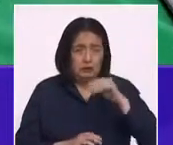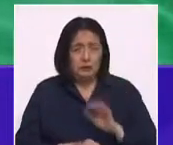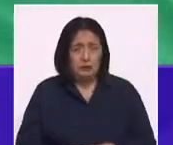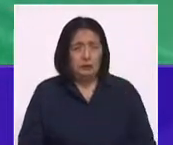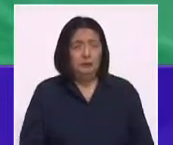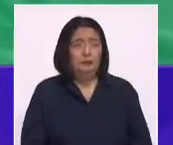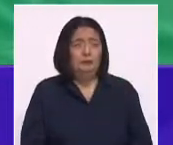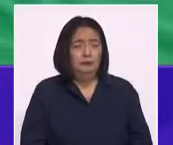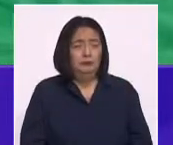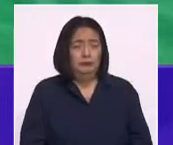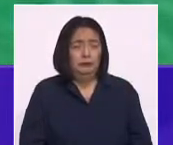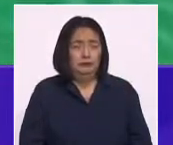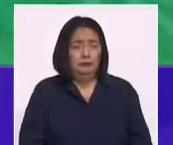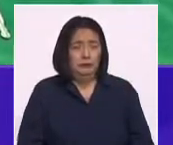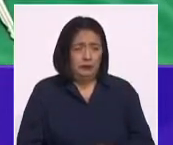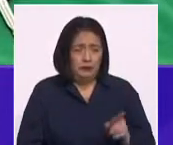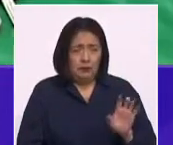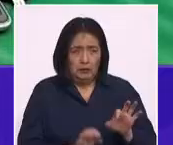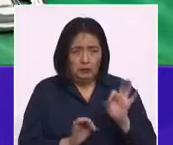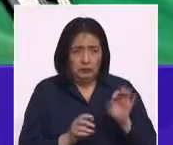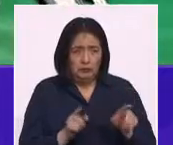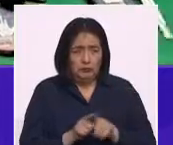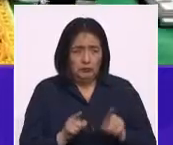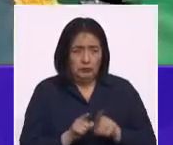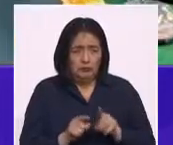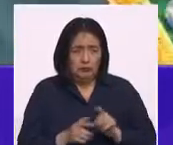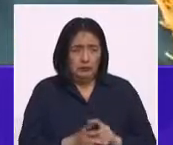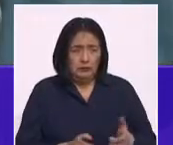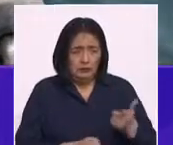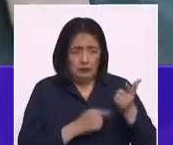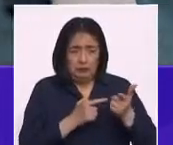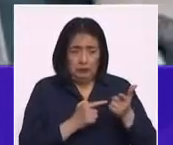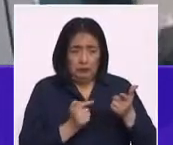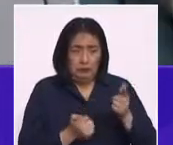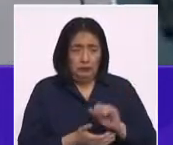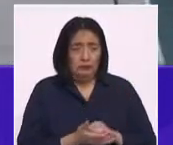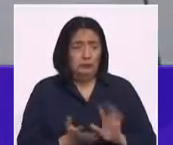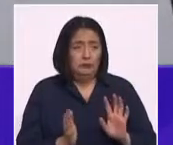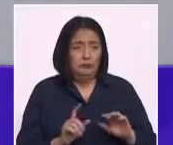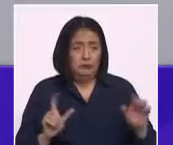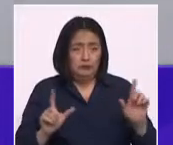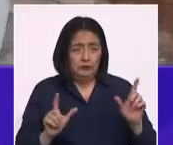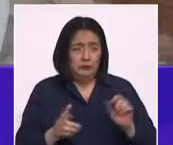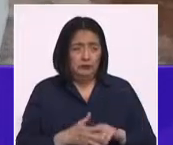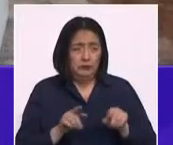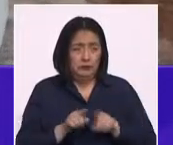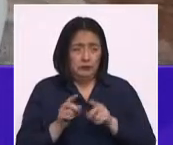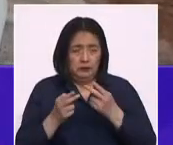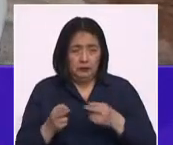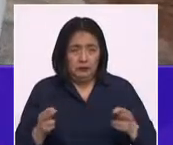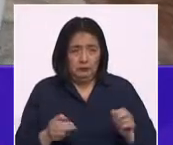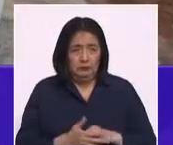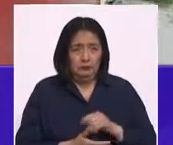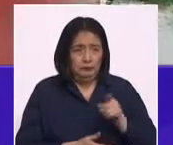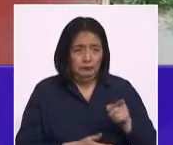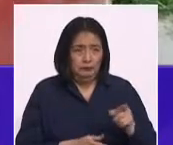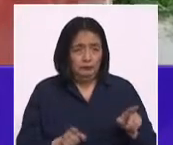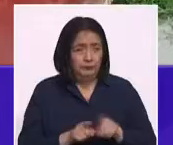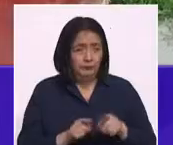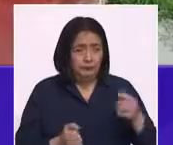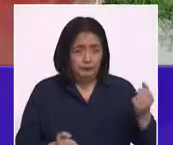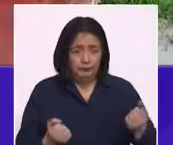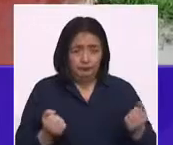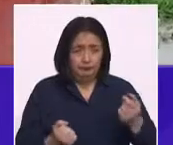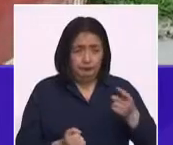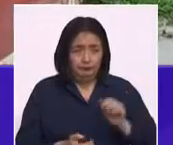sector. En su poder se encontró, además de armas de fuego abastecidas, televisores y herramientas, así como los